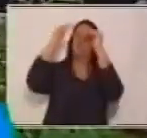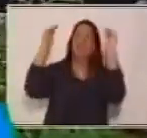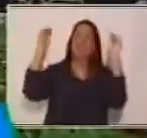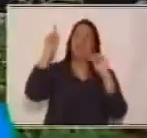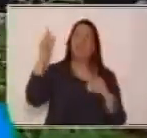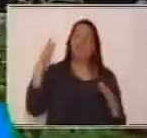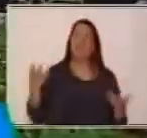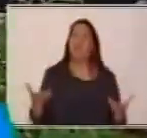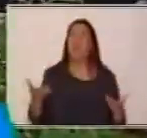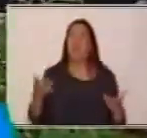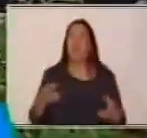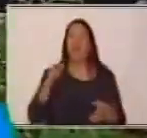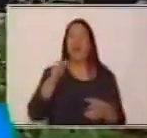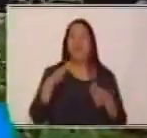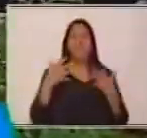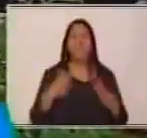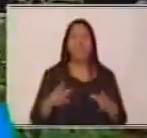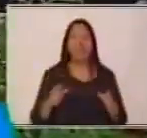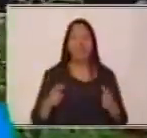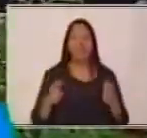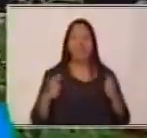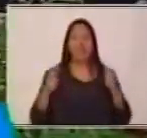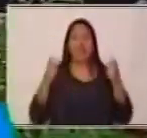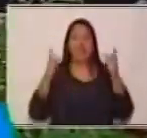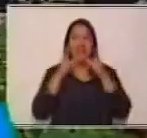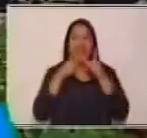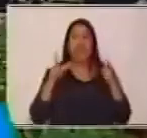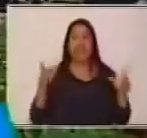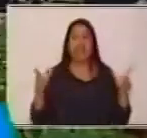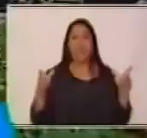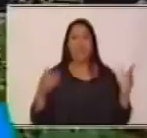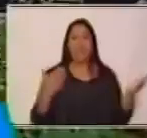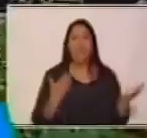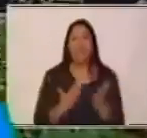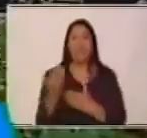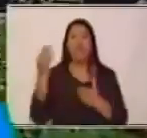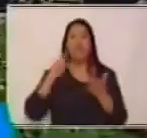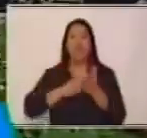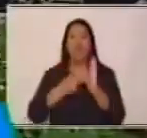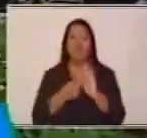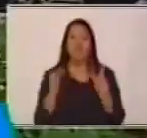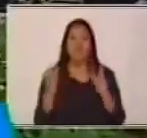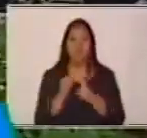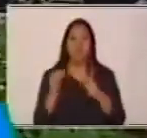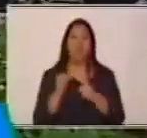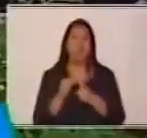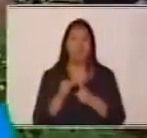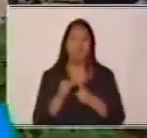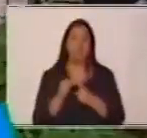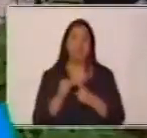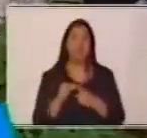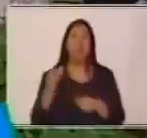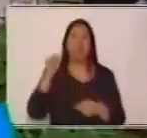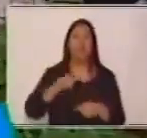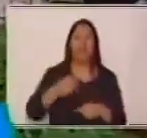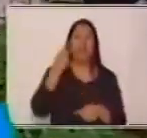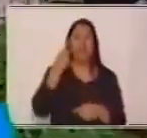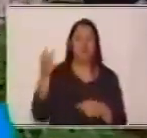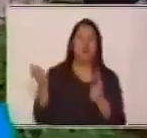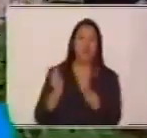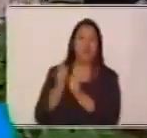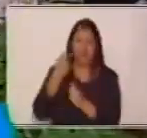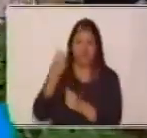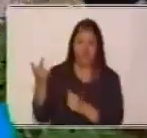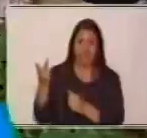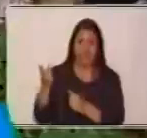estamos creando y jugando con el lenguaje, dándole nuevos significados a las palabras. Ahora quiero que me acompañes acá y